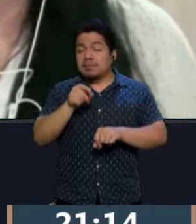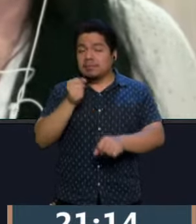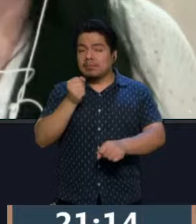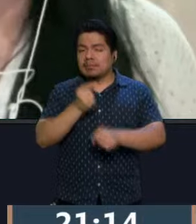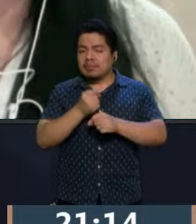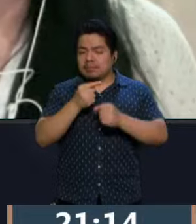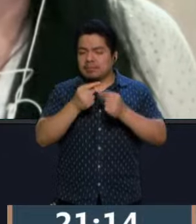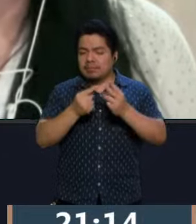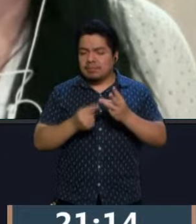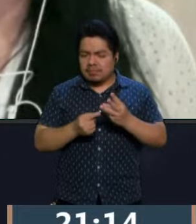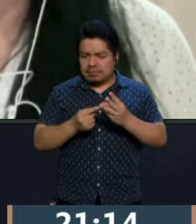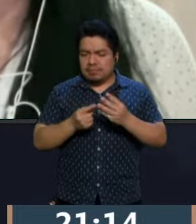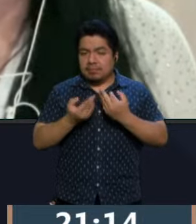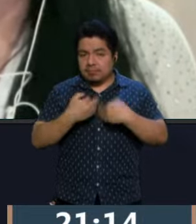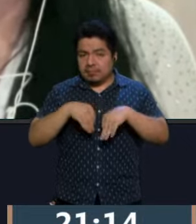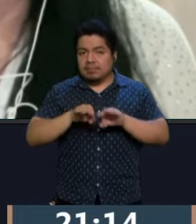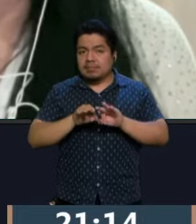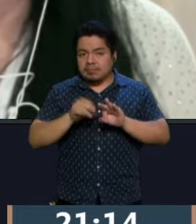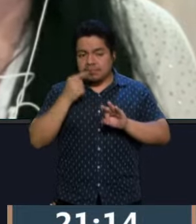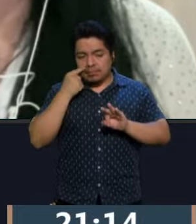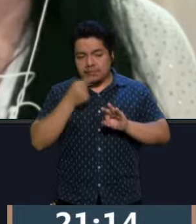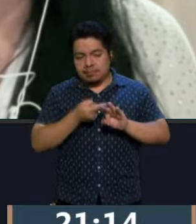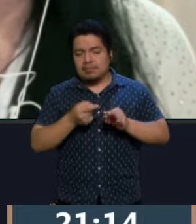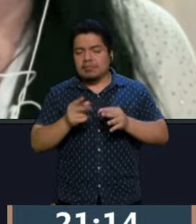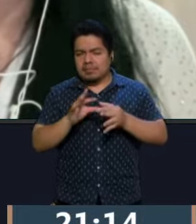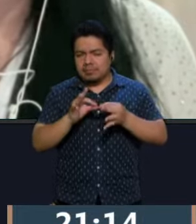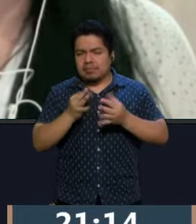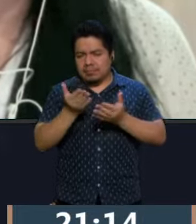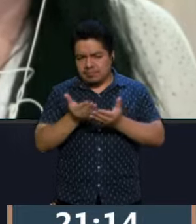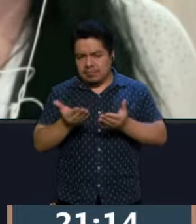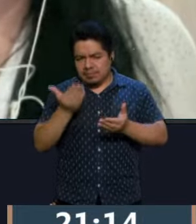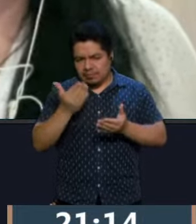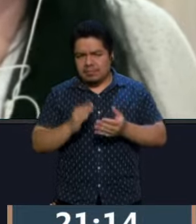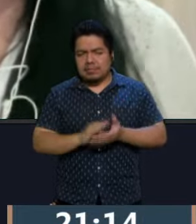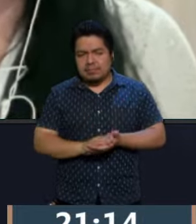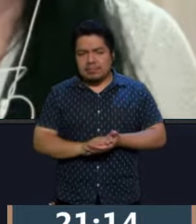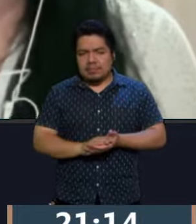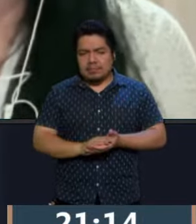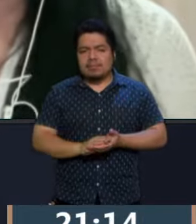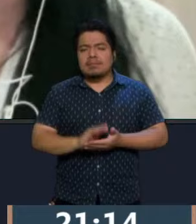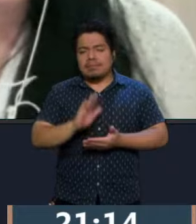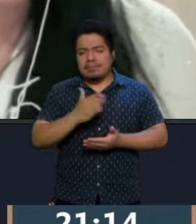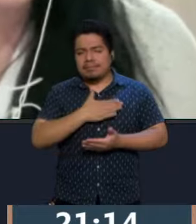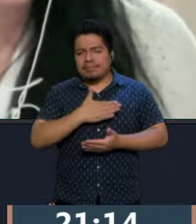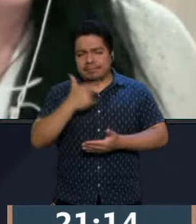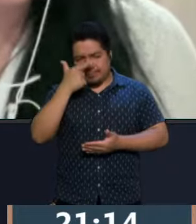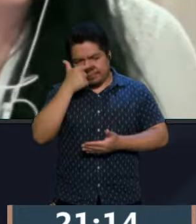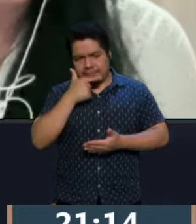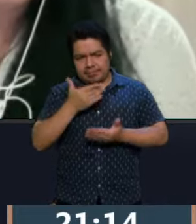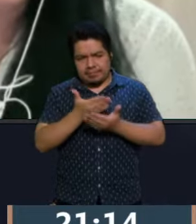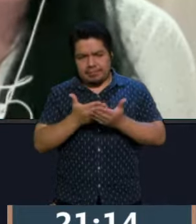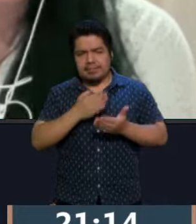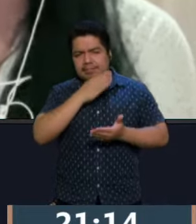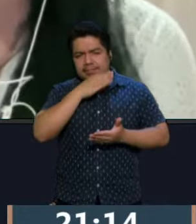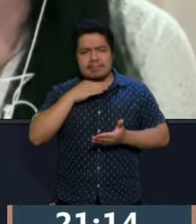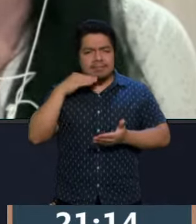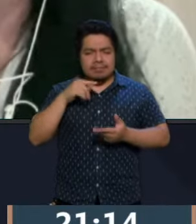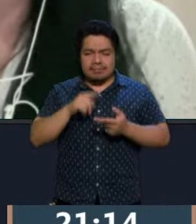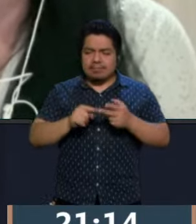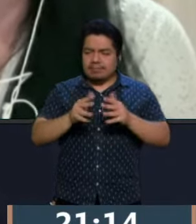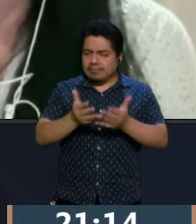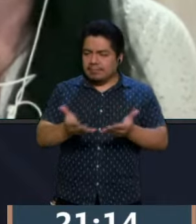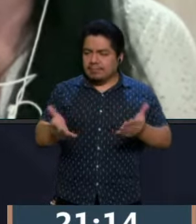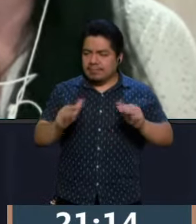varios momentos importantes en este caso. Cuéntanos de qué se trata. Sí, muy buenas noches, Braulio, y buenas noches a la audiencia.